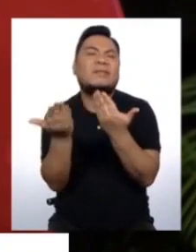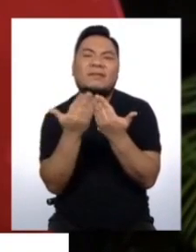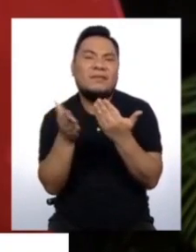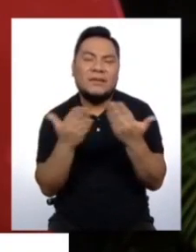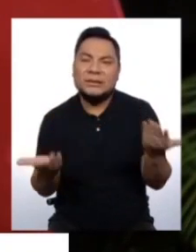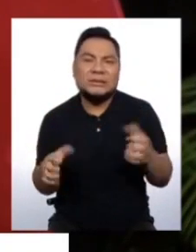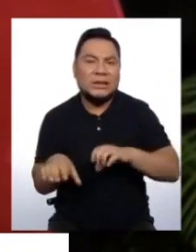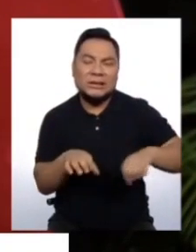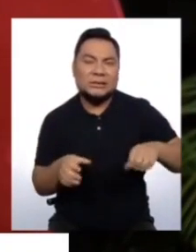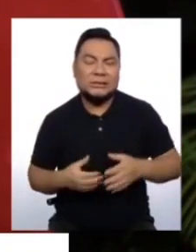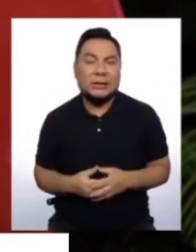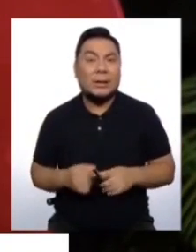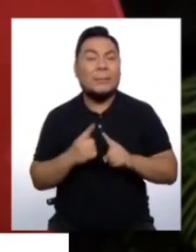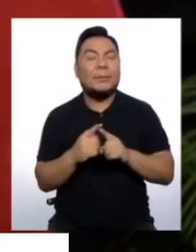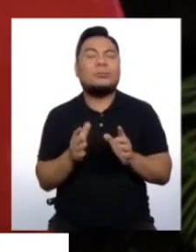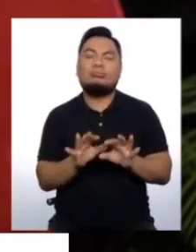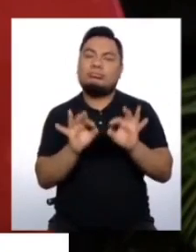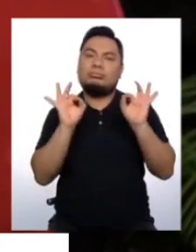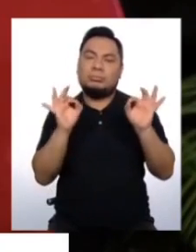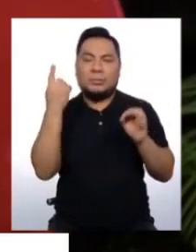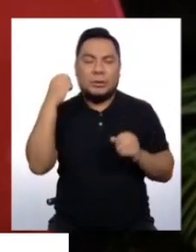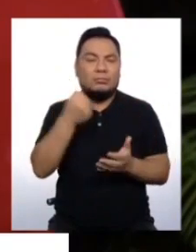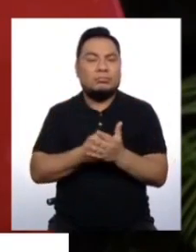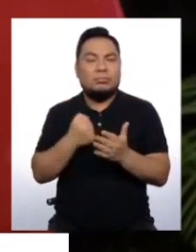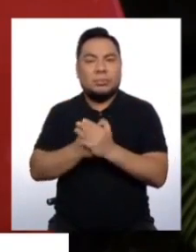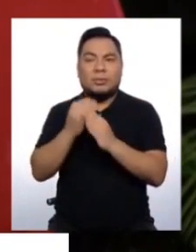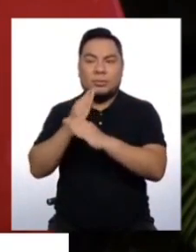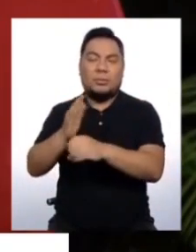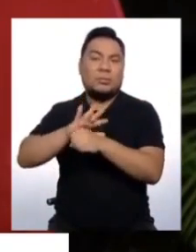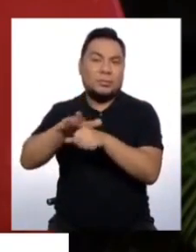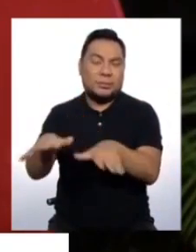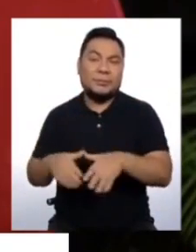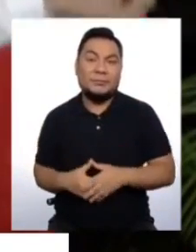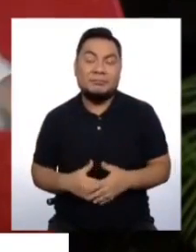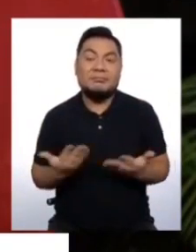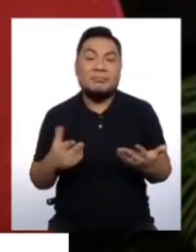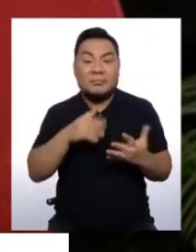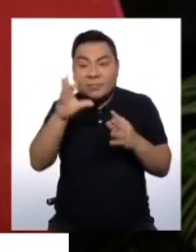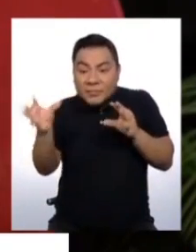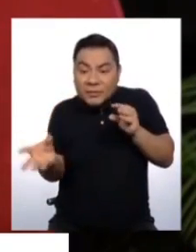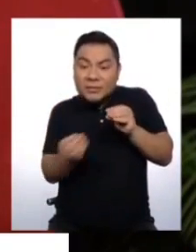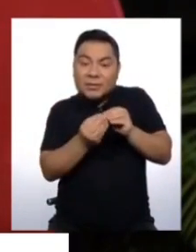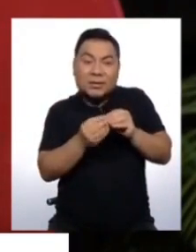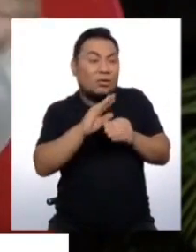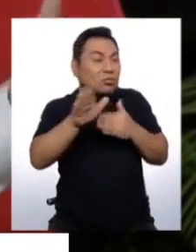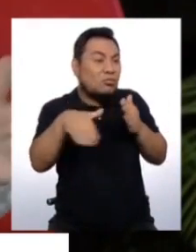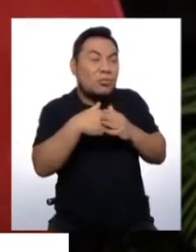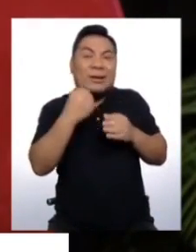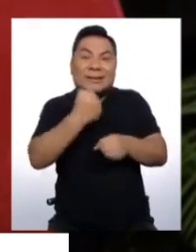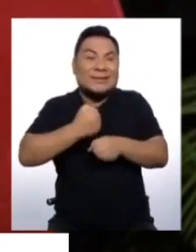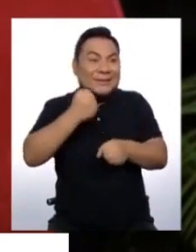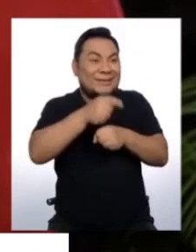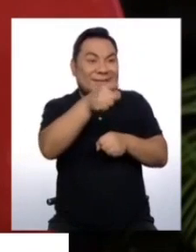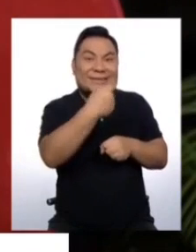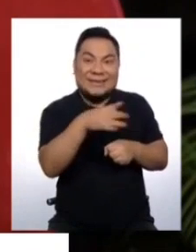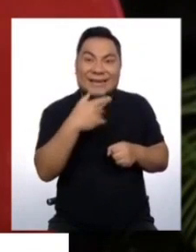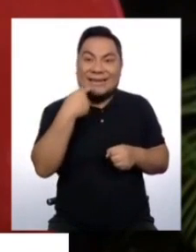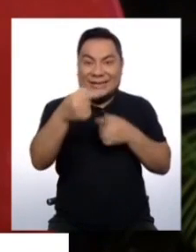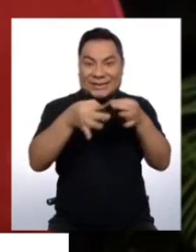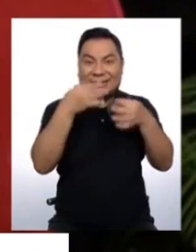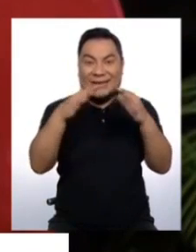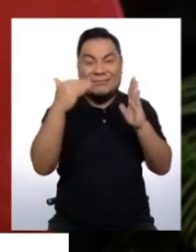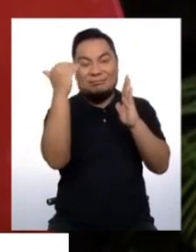de cumplir, pero tan efectivas para combatir el virus. Y si adicionalmente hacemos todo el esfuerzo que estamos